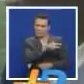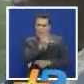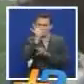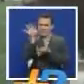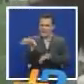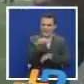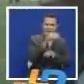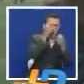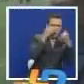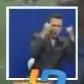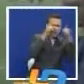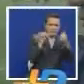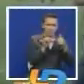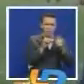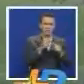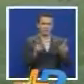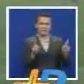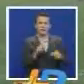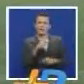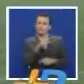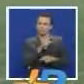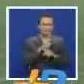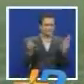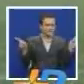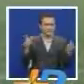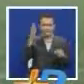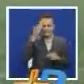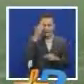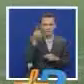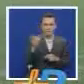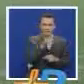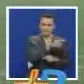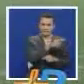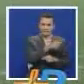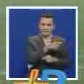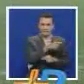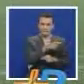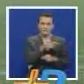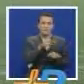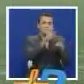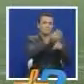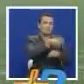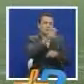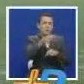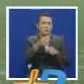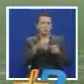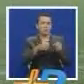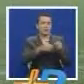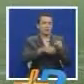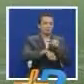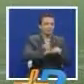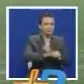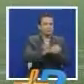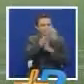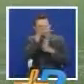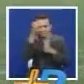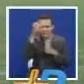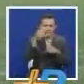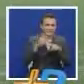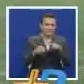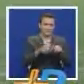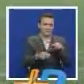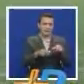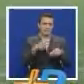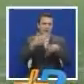Sí, y lógico, tiene totalmente diferentes sus jugadores, todo, pero bueno, ya pensar en lo que